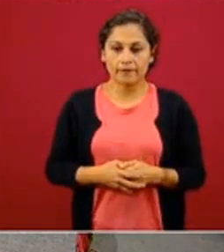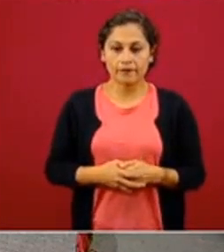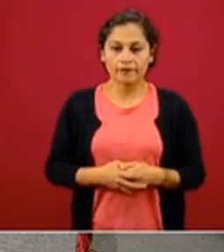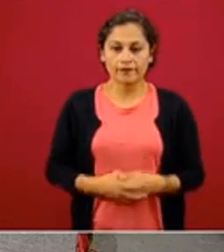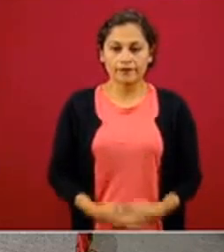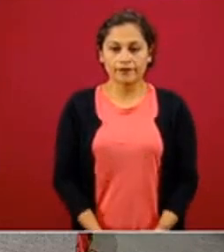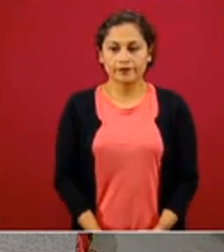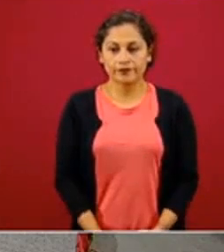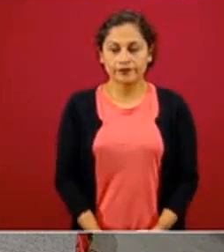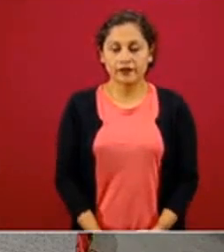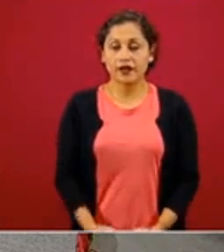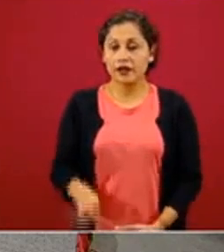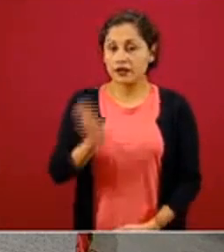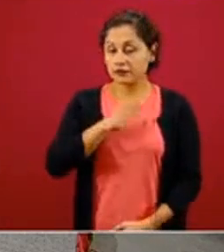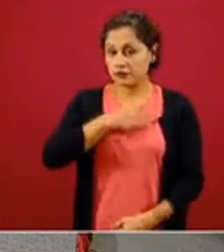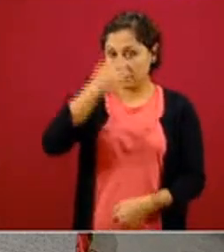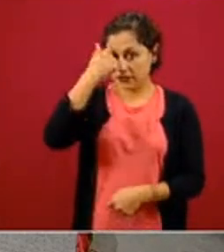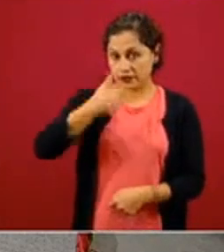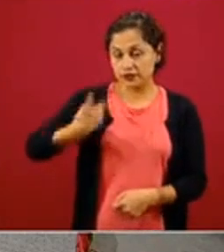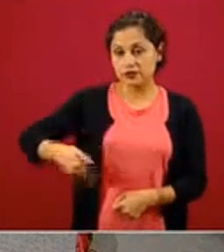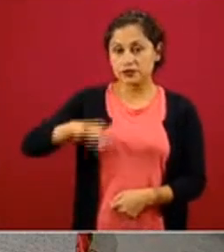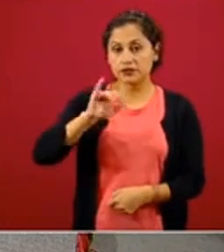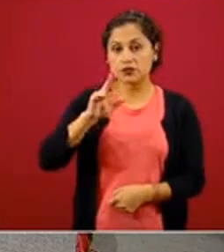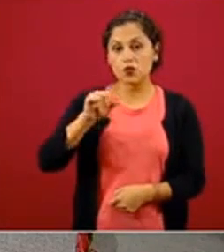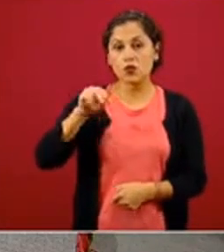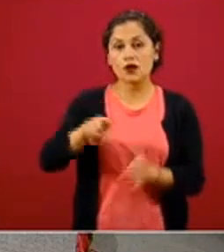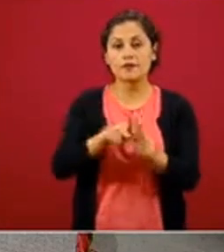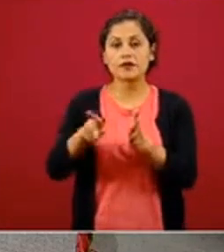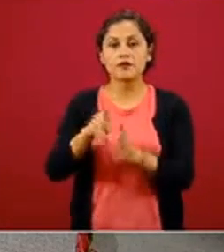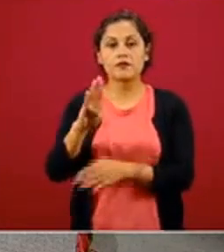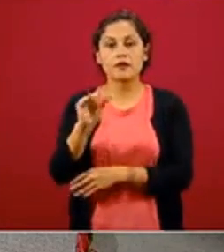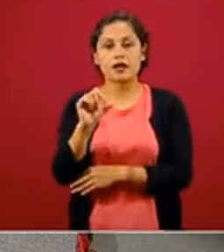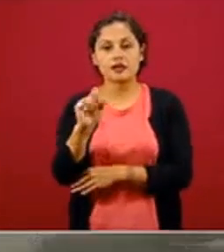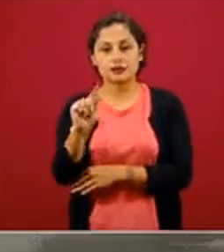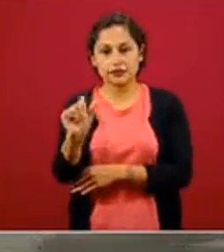Allá, por favor. Buenas noches. Juan Hernández, del periódico Asta y del Grupo Cantón.